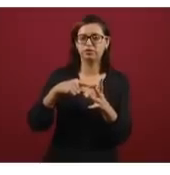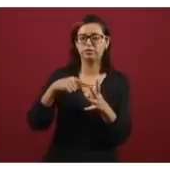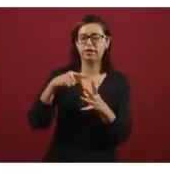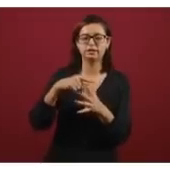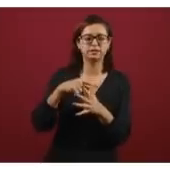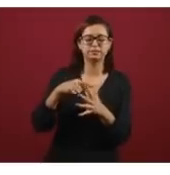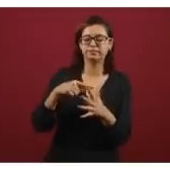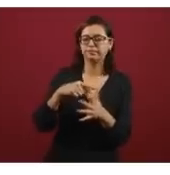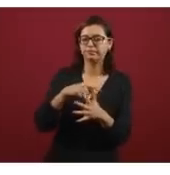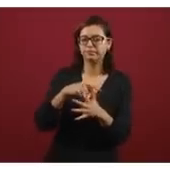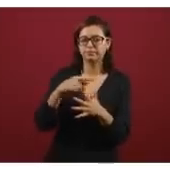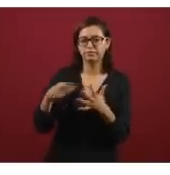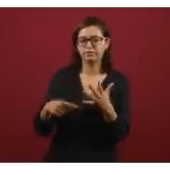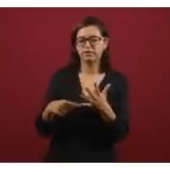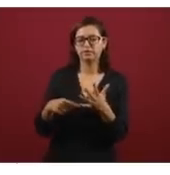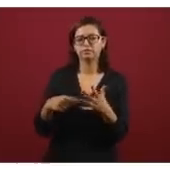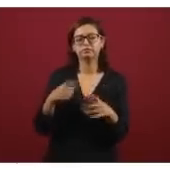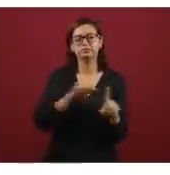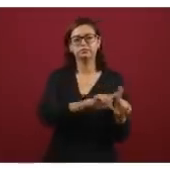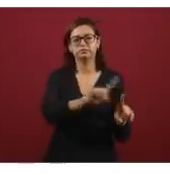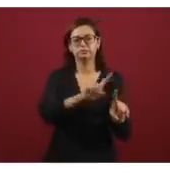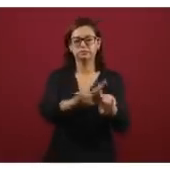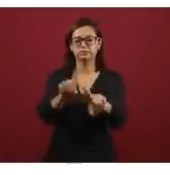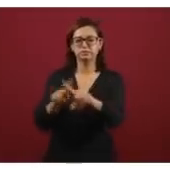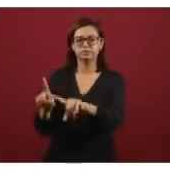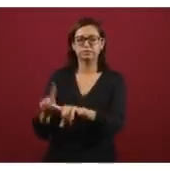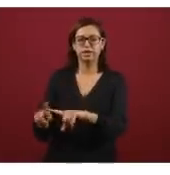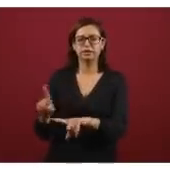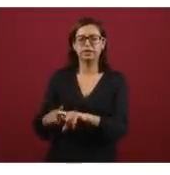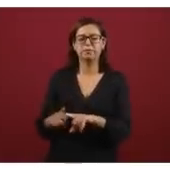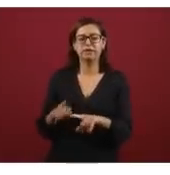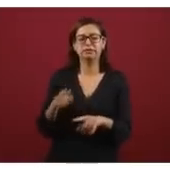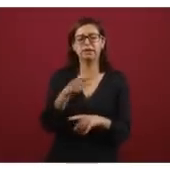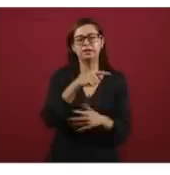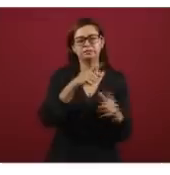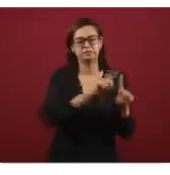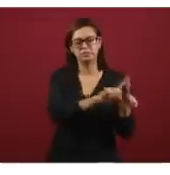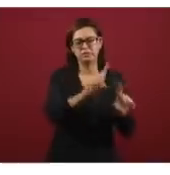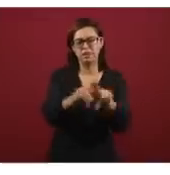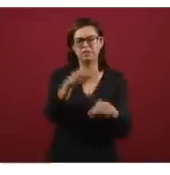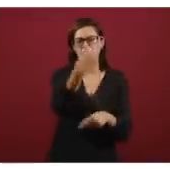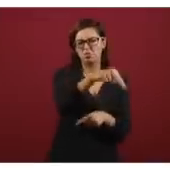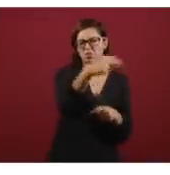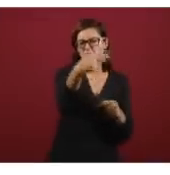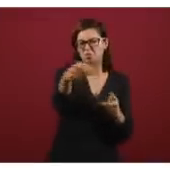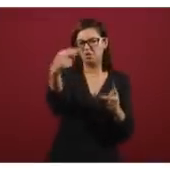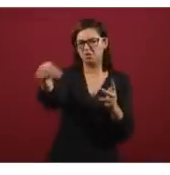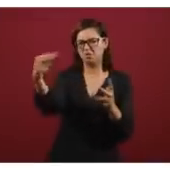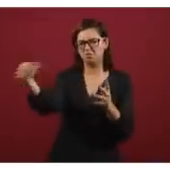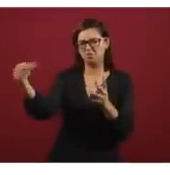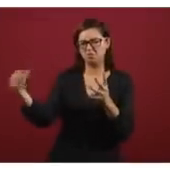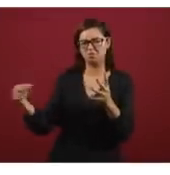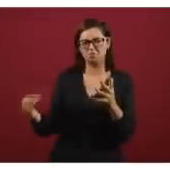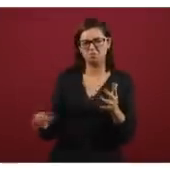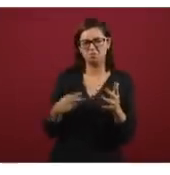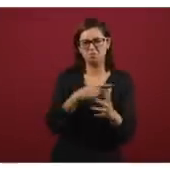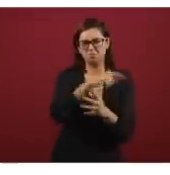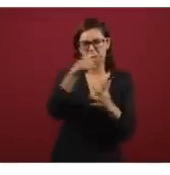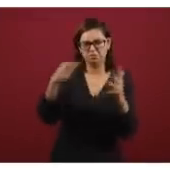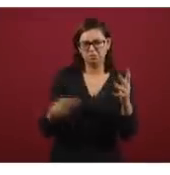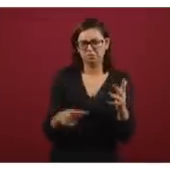que vayan a entrar varios pozos de varios campos: Chejecbal, Civix, Manic,